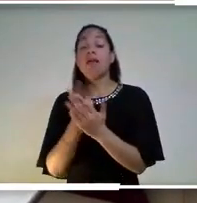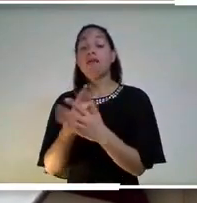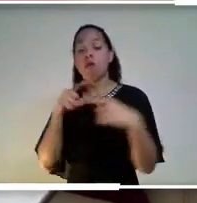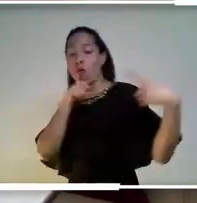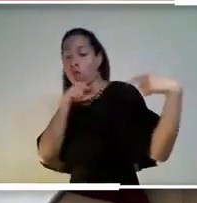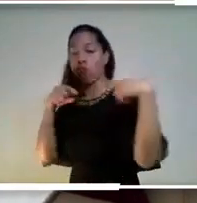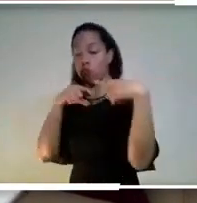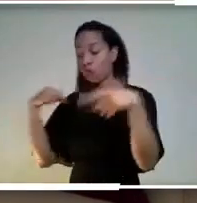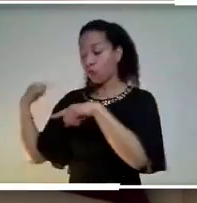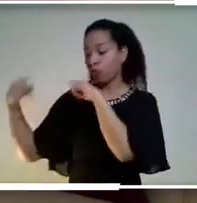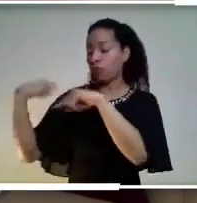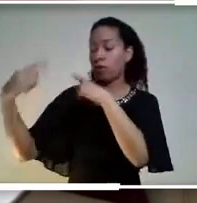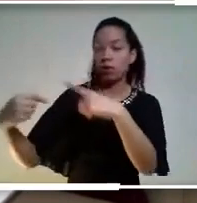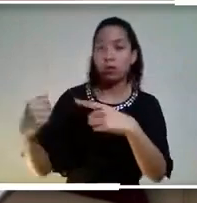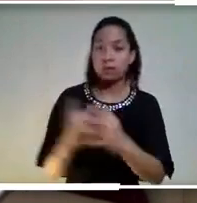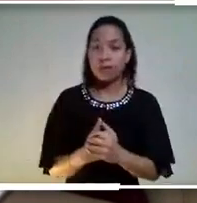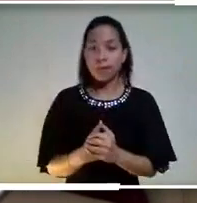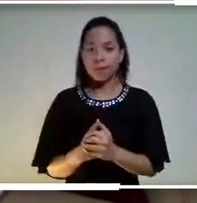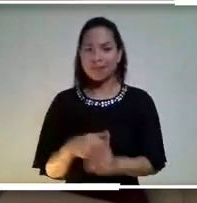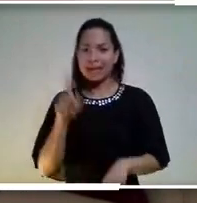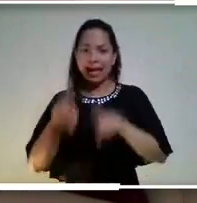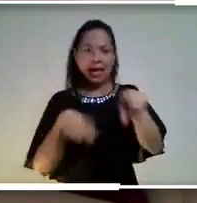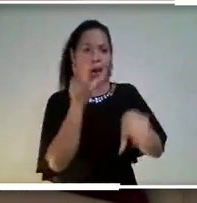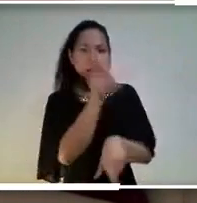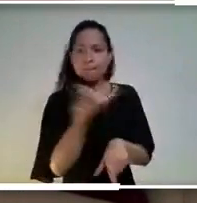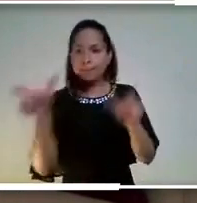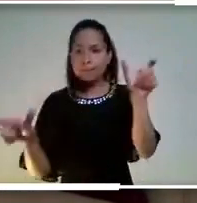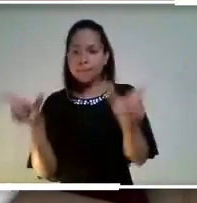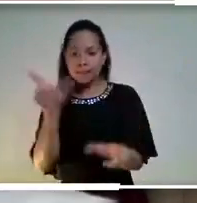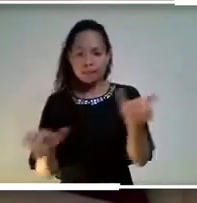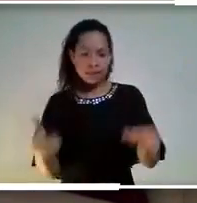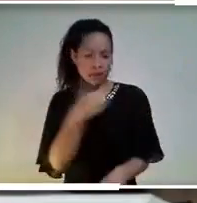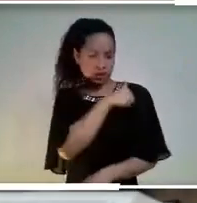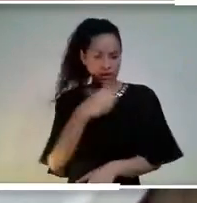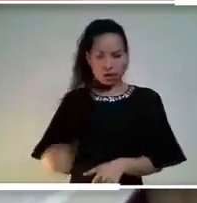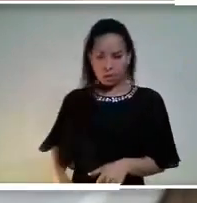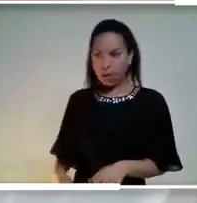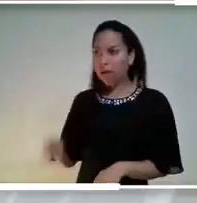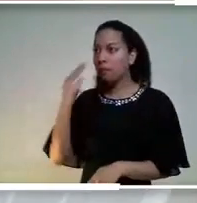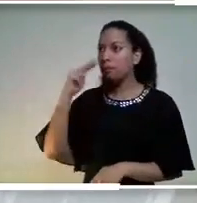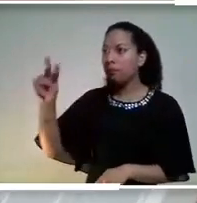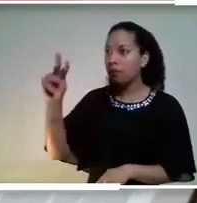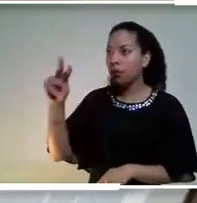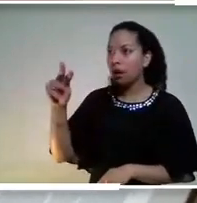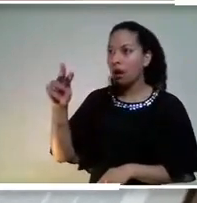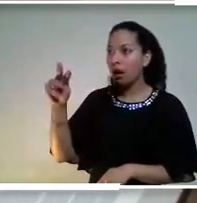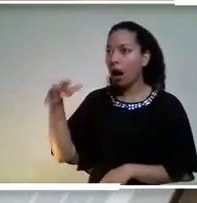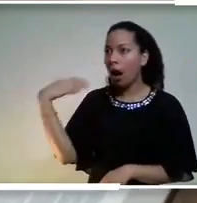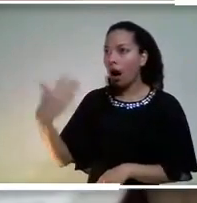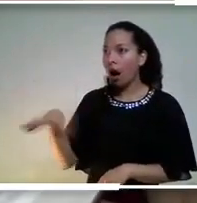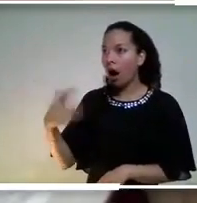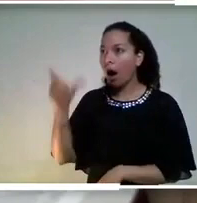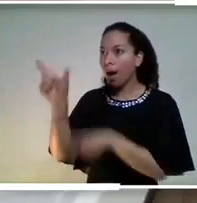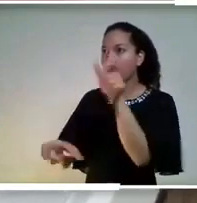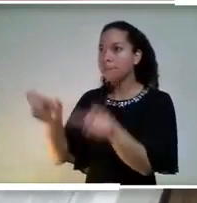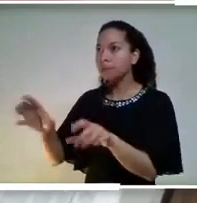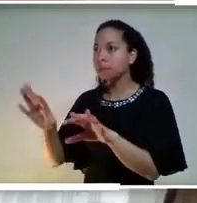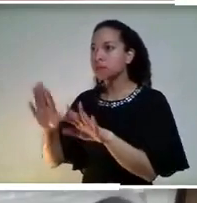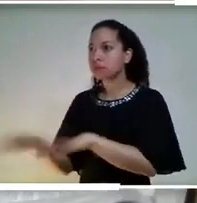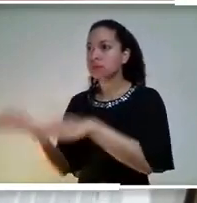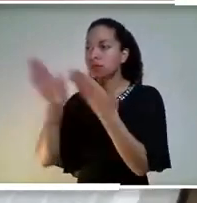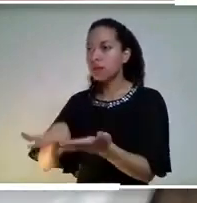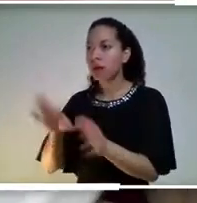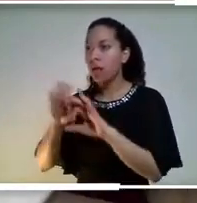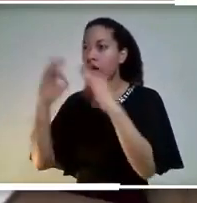muertos para hacerlo dudar lo que vio dice en su palabra ha leído esto está preparado para el año que se viene usted conforma solamente